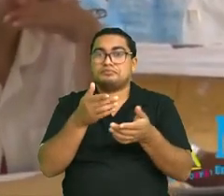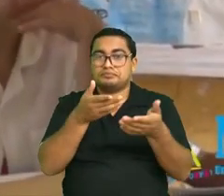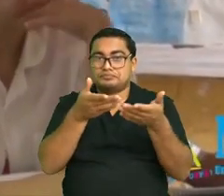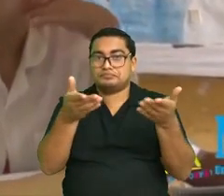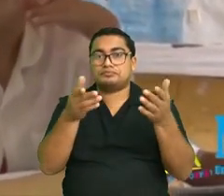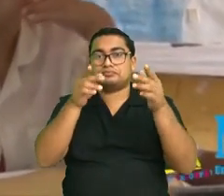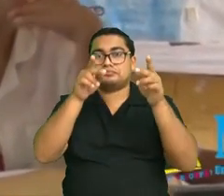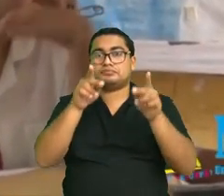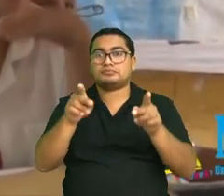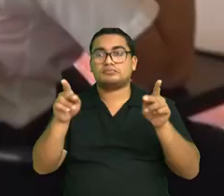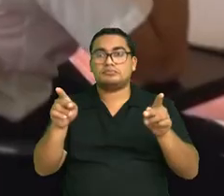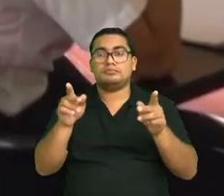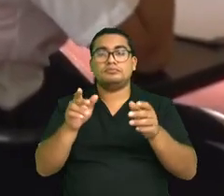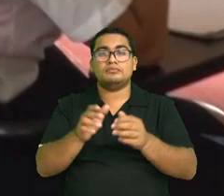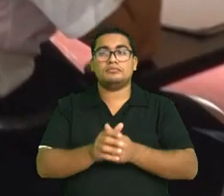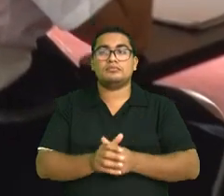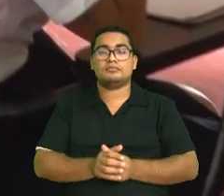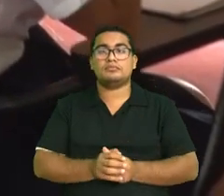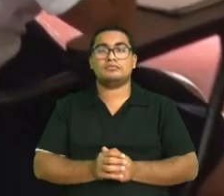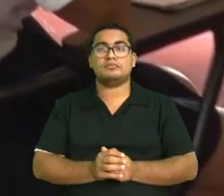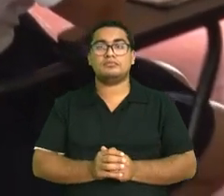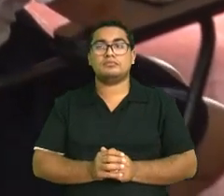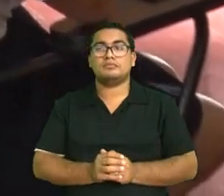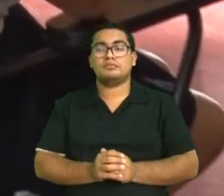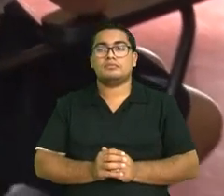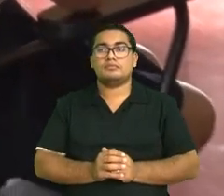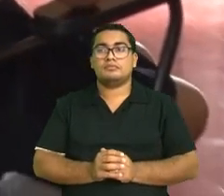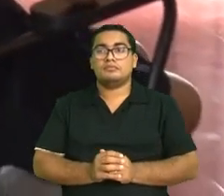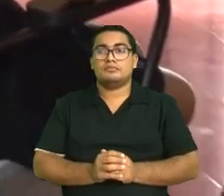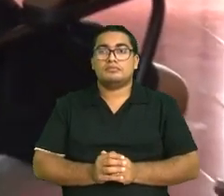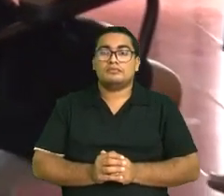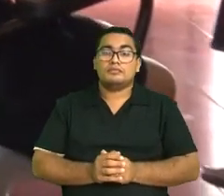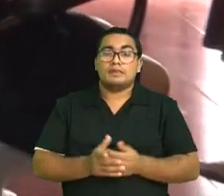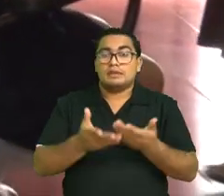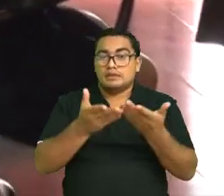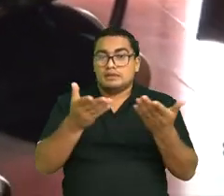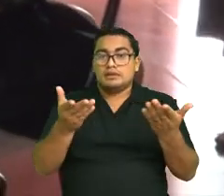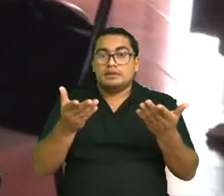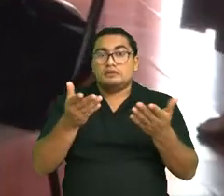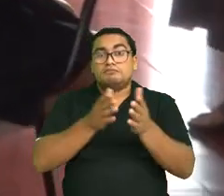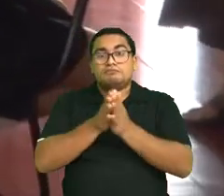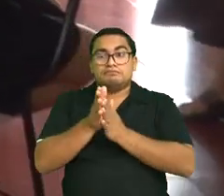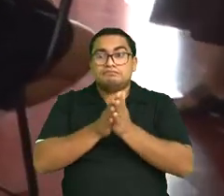audiencia. Bueno, que